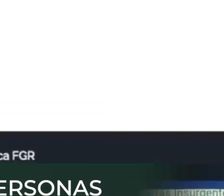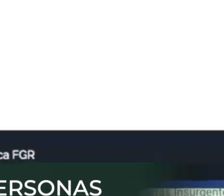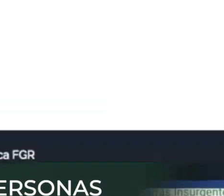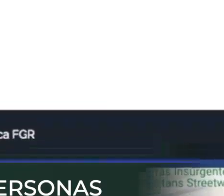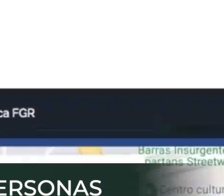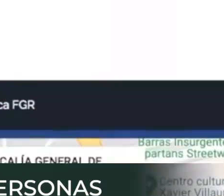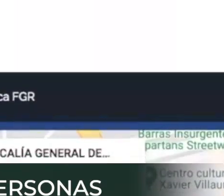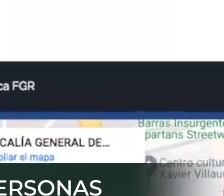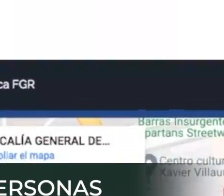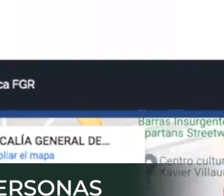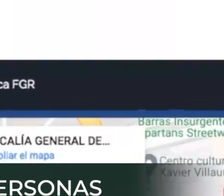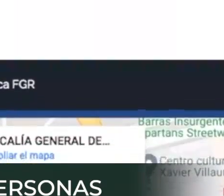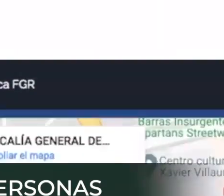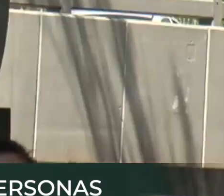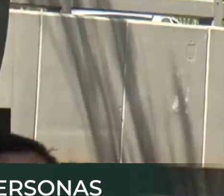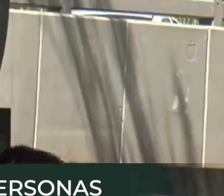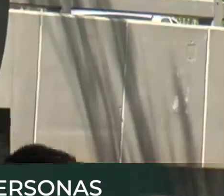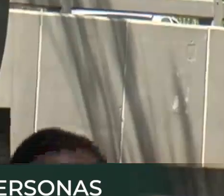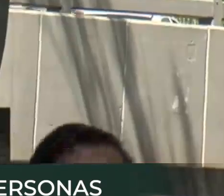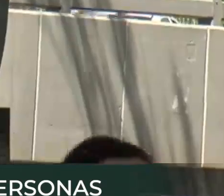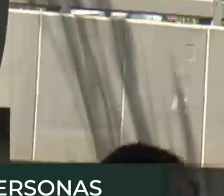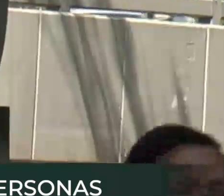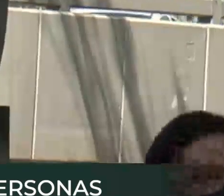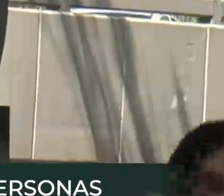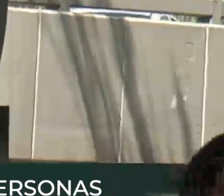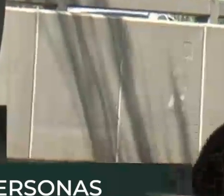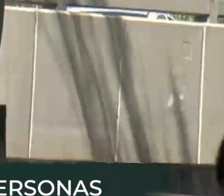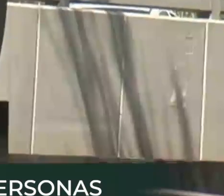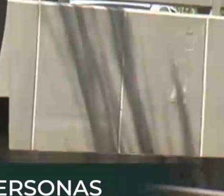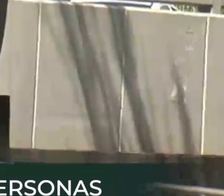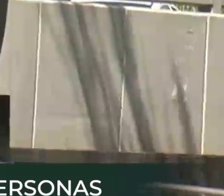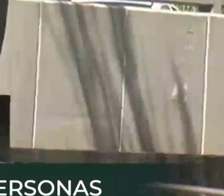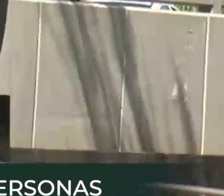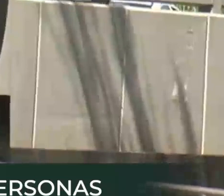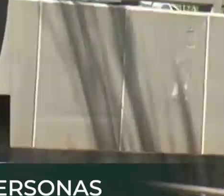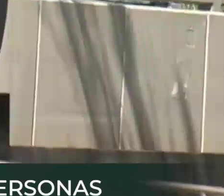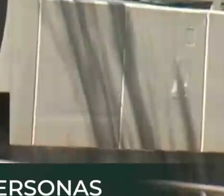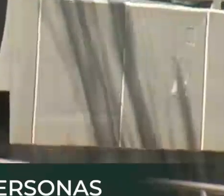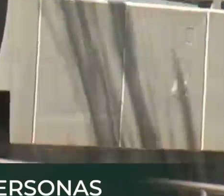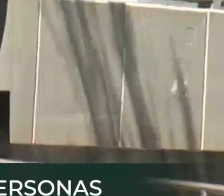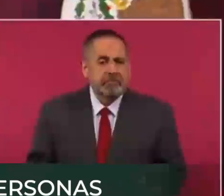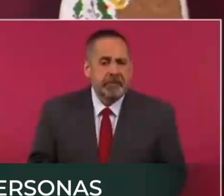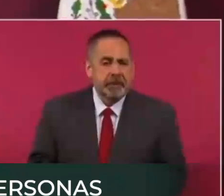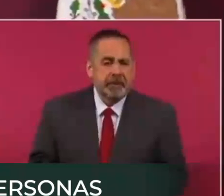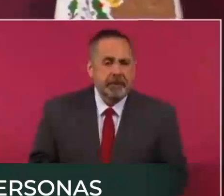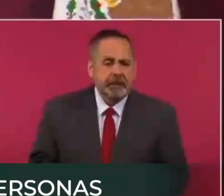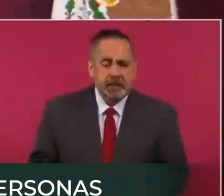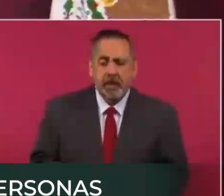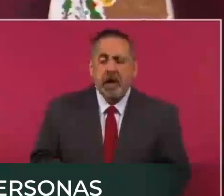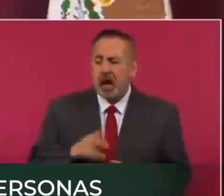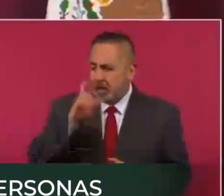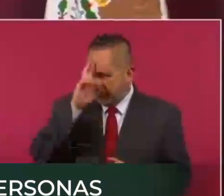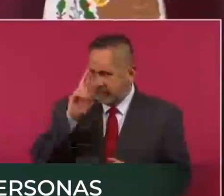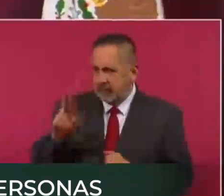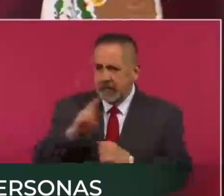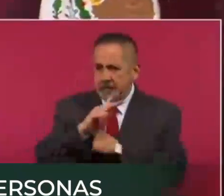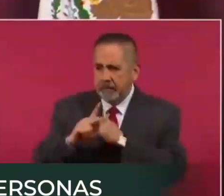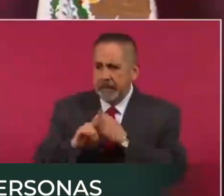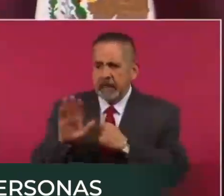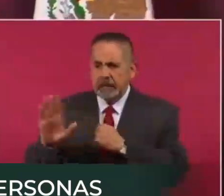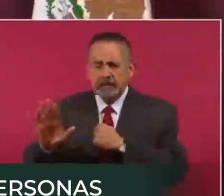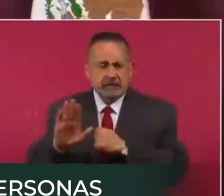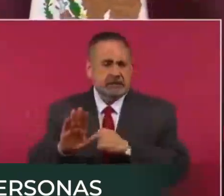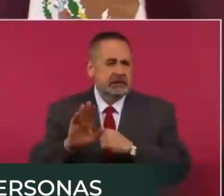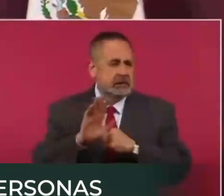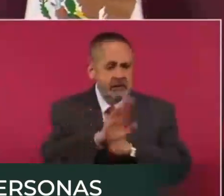del país y las que nunca pudieron probar que las habían entregado legalmente a dicha empresa estatal. En 2018, Andrés Manuel López